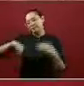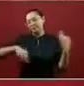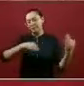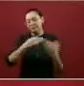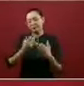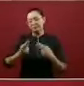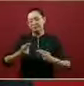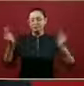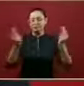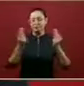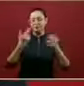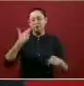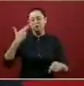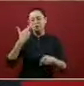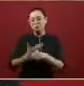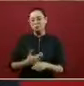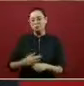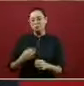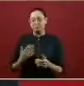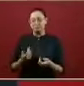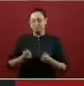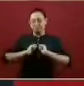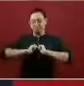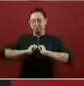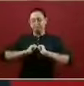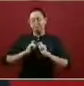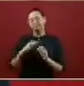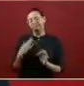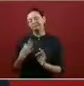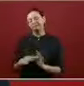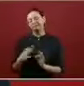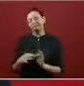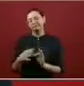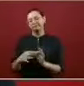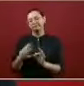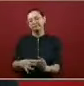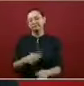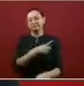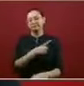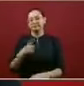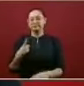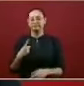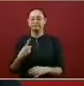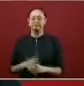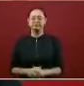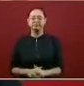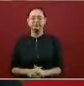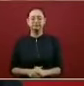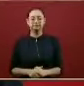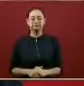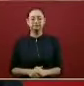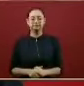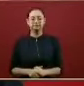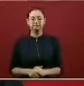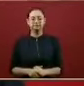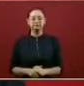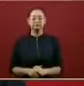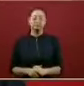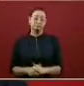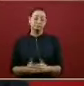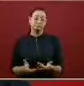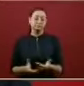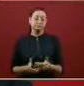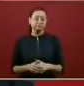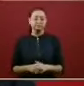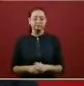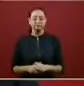hacernos cargo de nuestros actos, ser responsables de nuestros actos. Entonces,